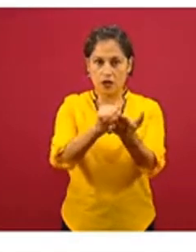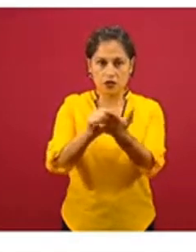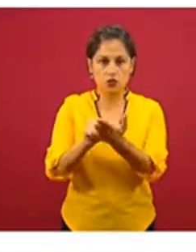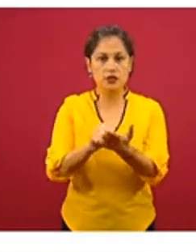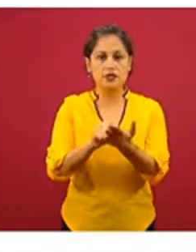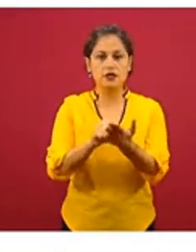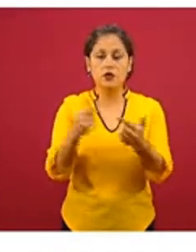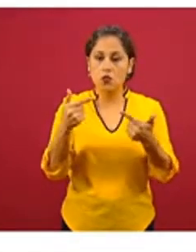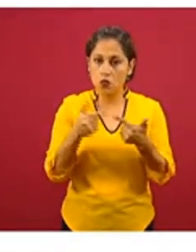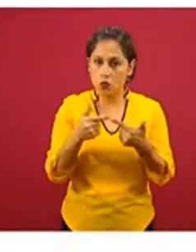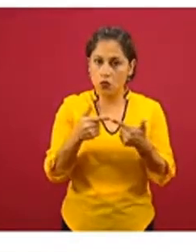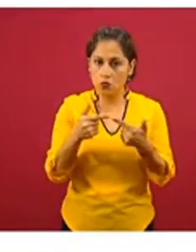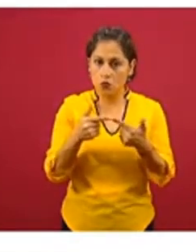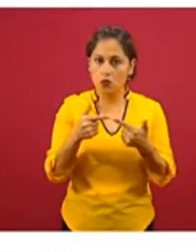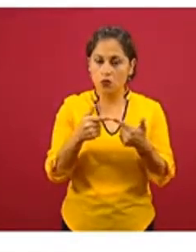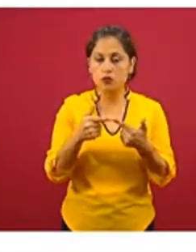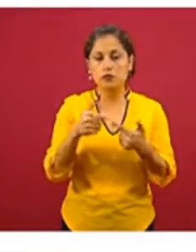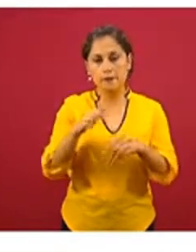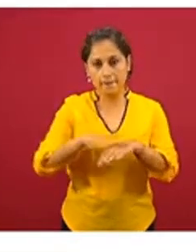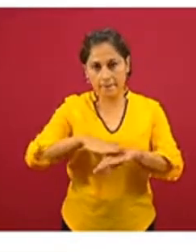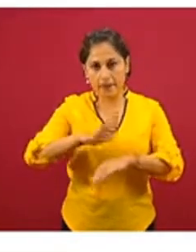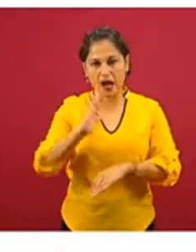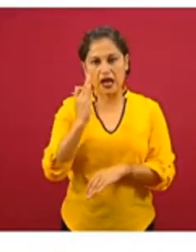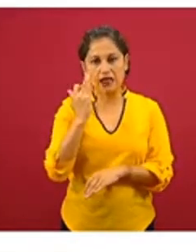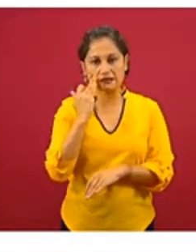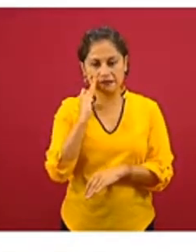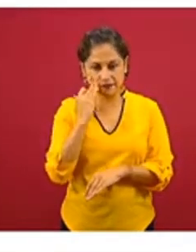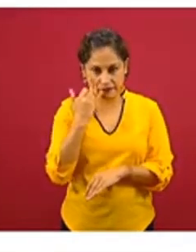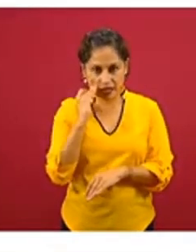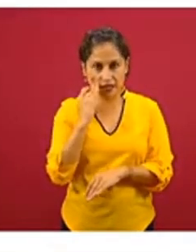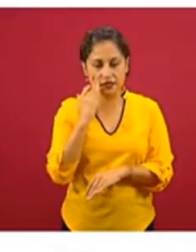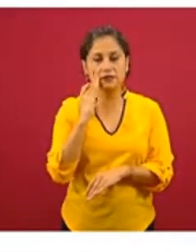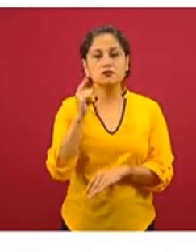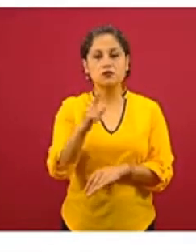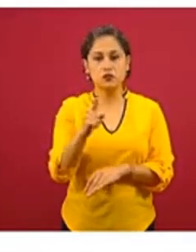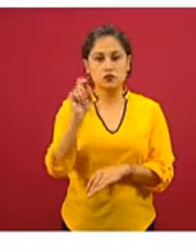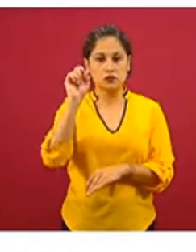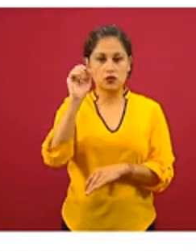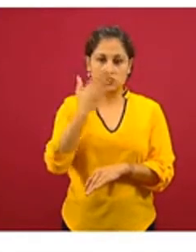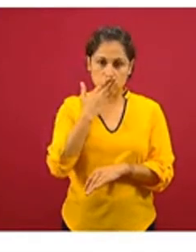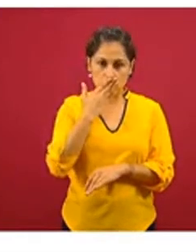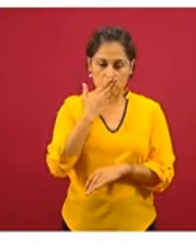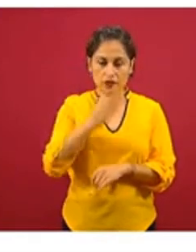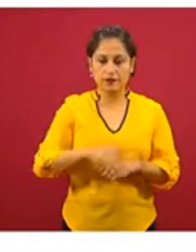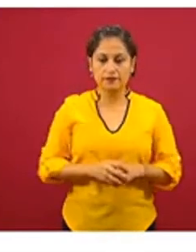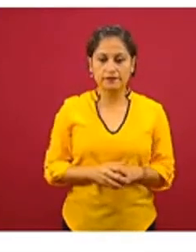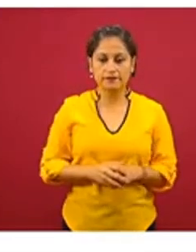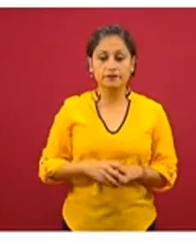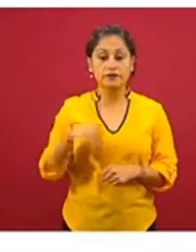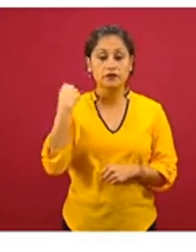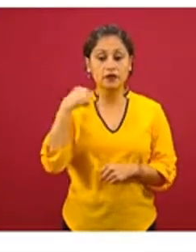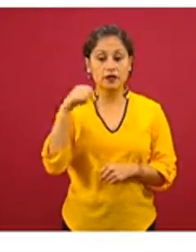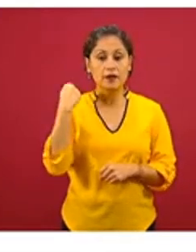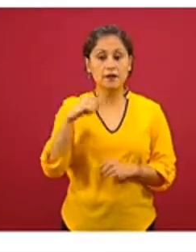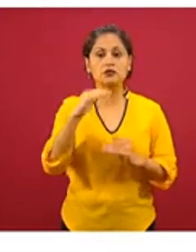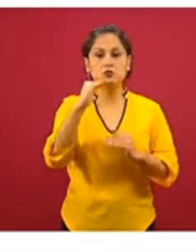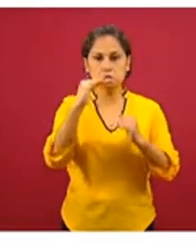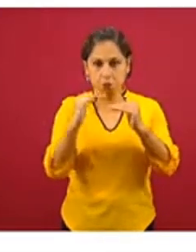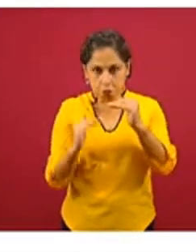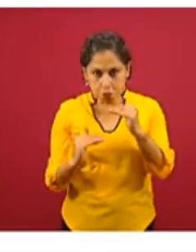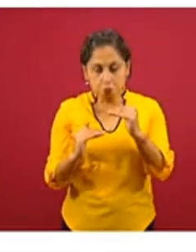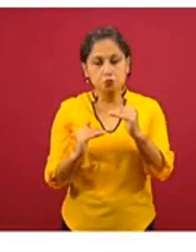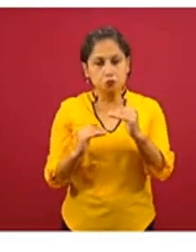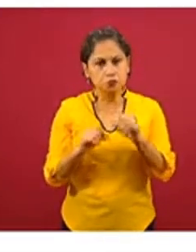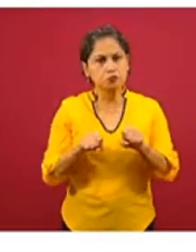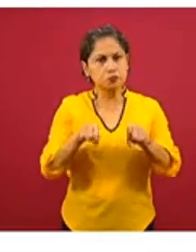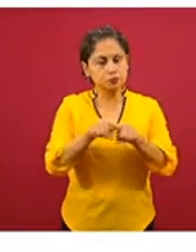usuarios de Google, con mayor movilidad los usuarios de Facebook en el estado de Sonora. El estado de Tabasco llegando también muy homogénea